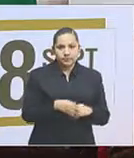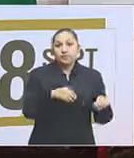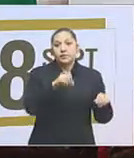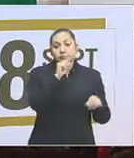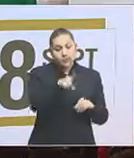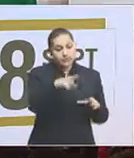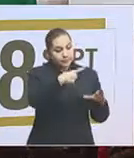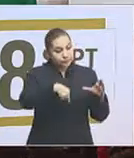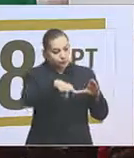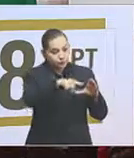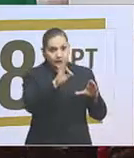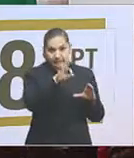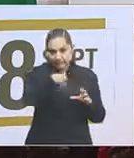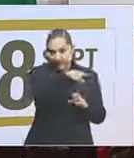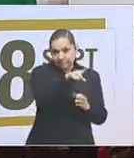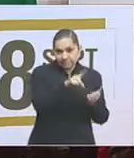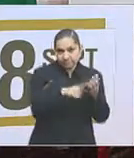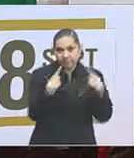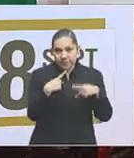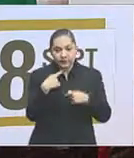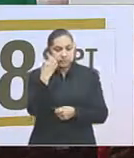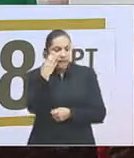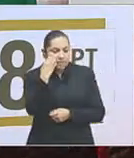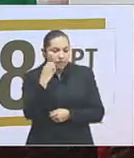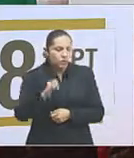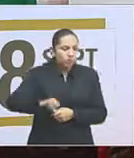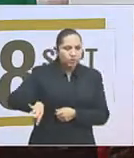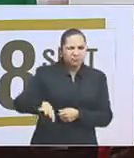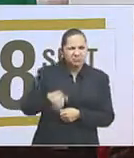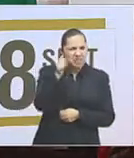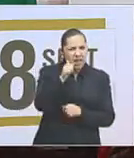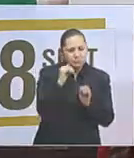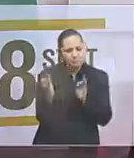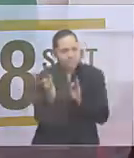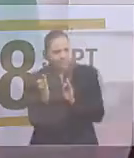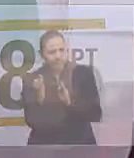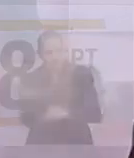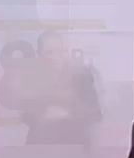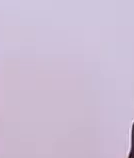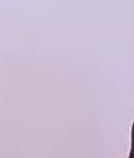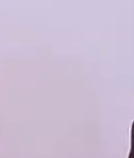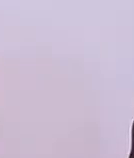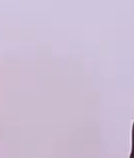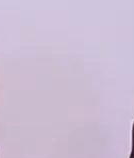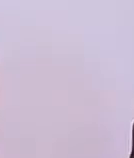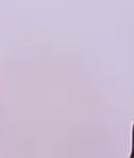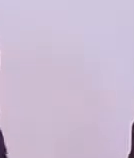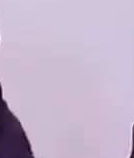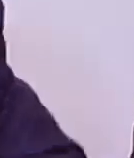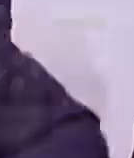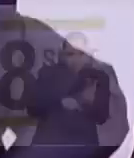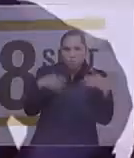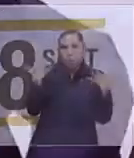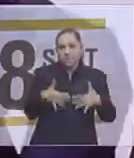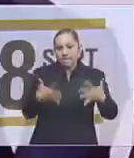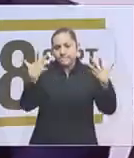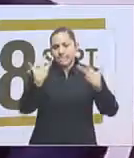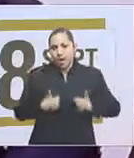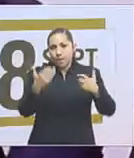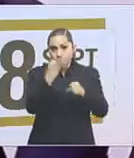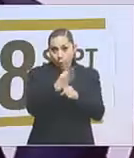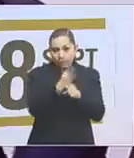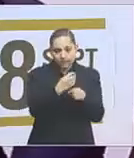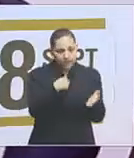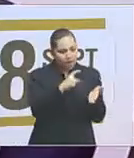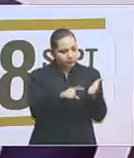celulares ya es imposible estar lejos del teléfono celular tenemos síndrome de abstinencia espantoso cuando no lo tiene y ahorita lo puse en modo avión y